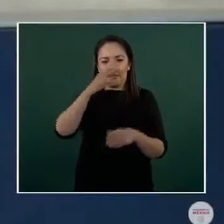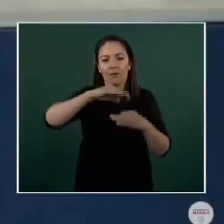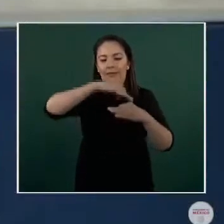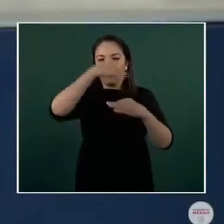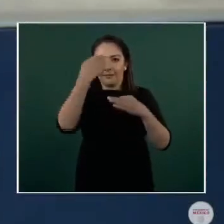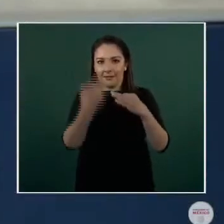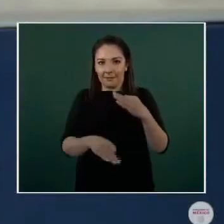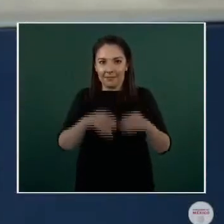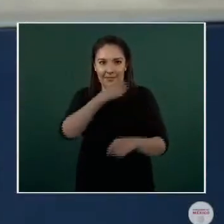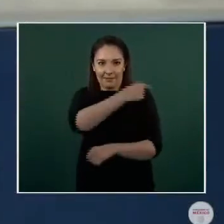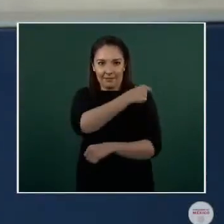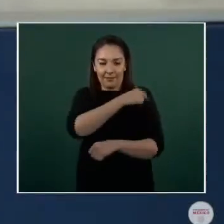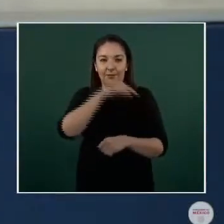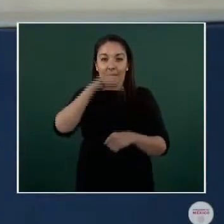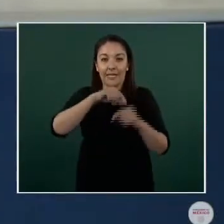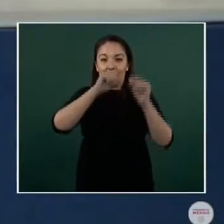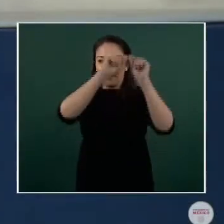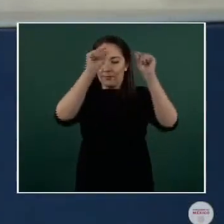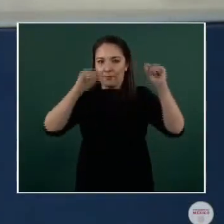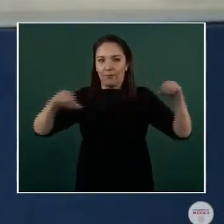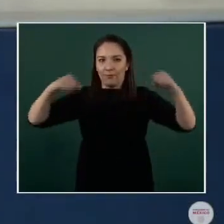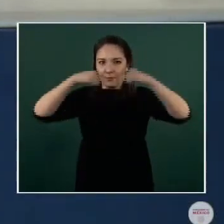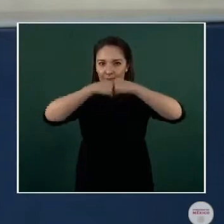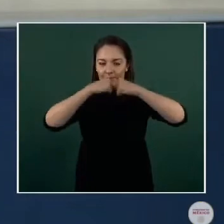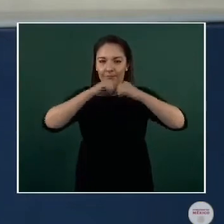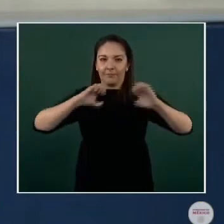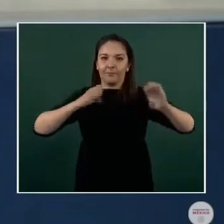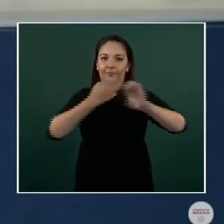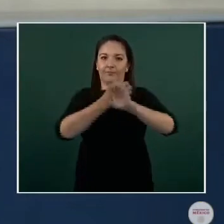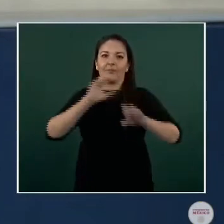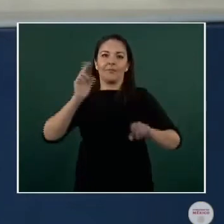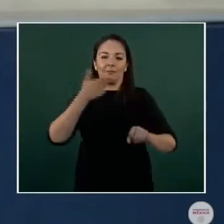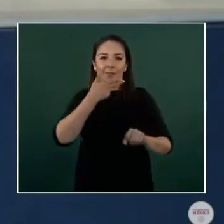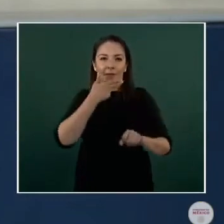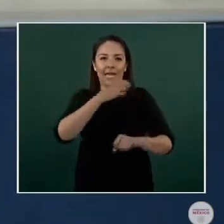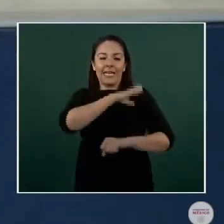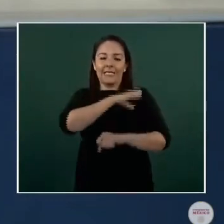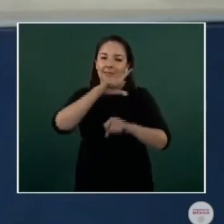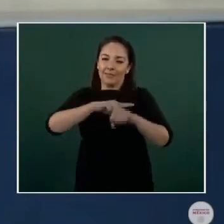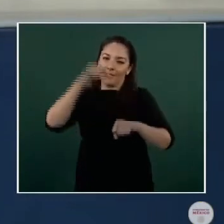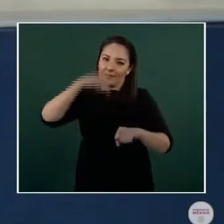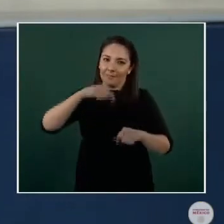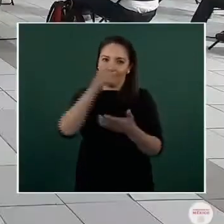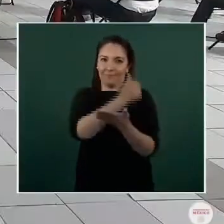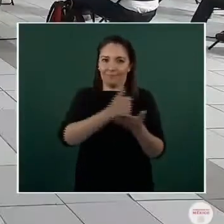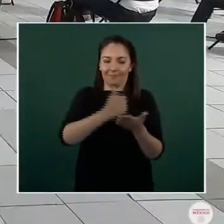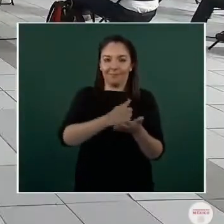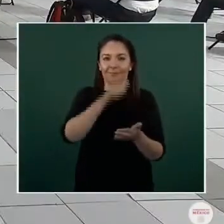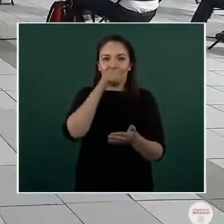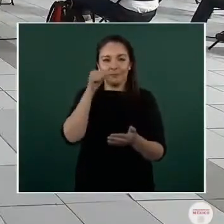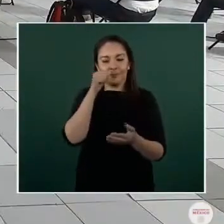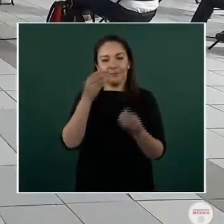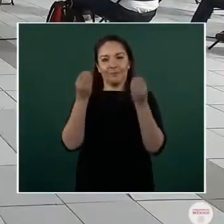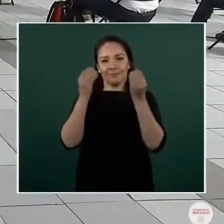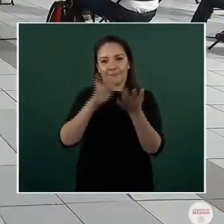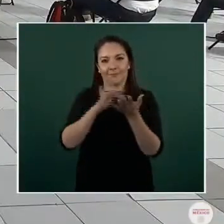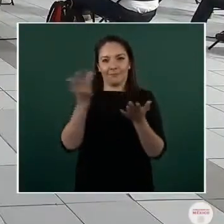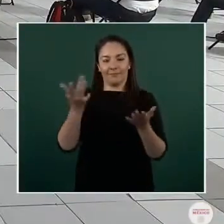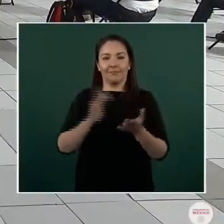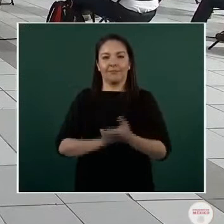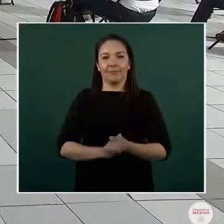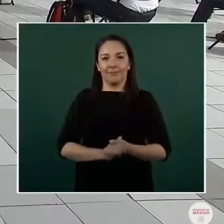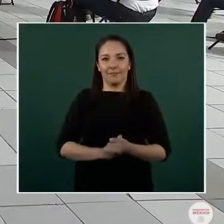vacunación en la zona fronteriza de Chihuahua, especialmente aquí en Ciudad Juárez. Muchas gracias.